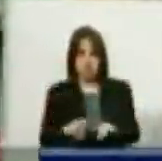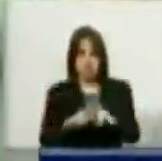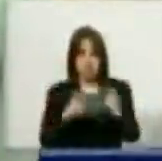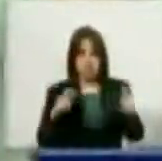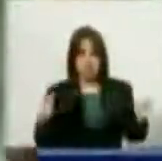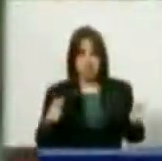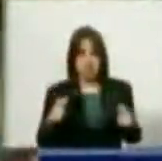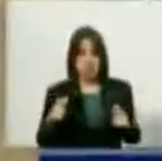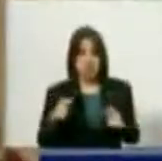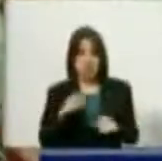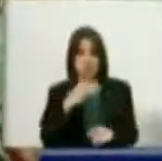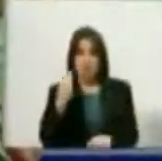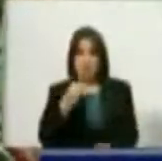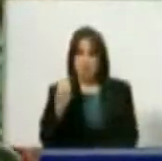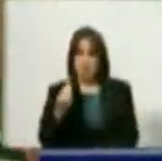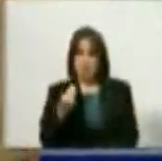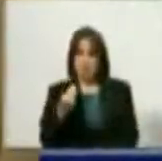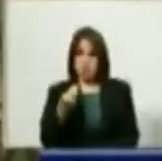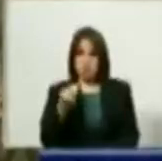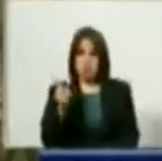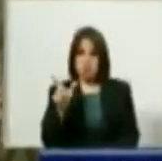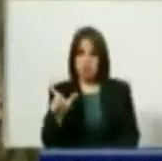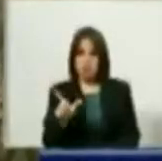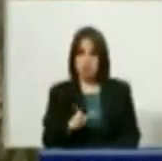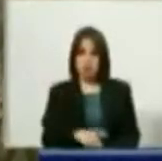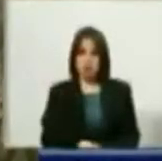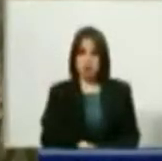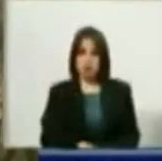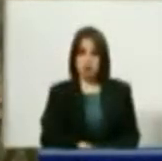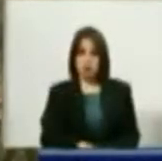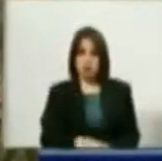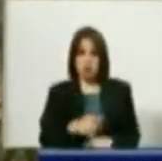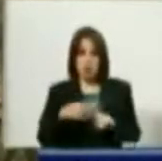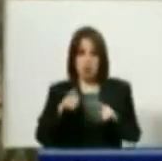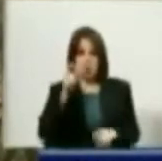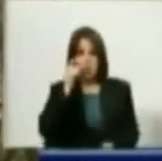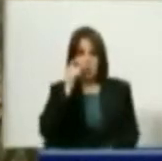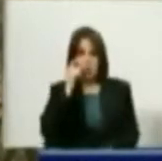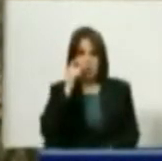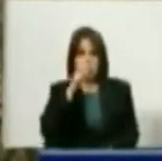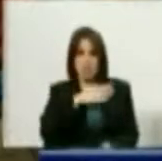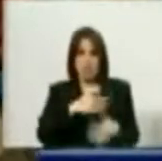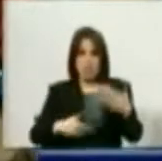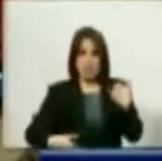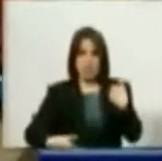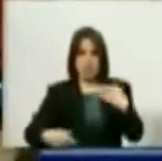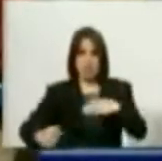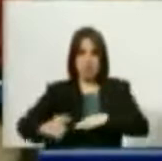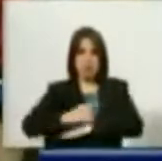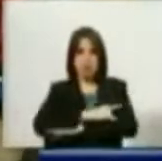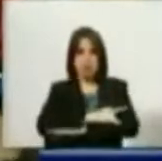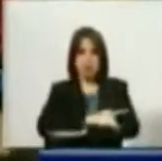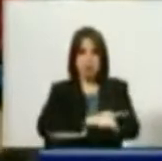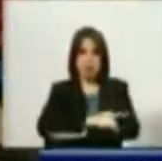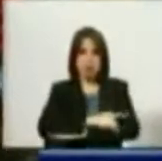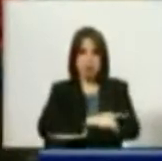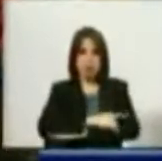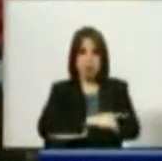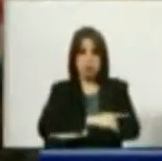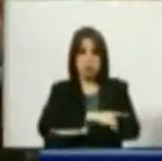sube estar al almirante Carlos vieyra presidente del Aeropuerto Internacional de